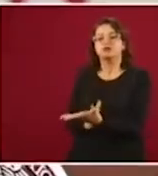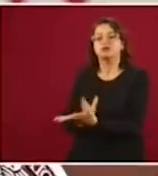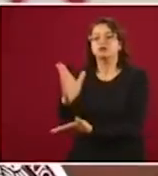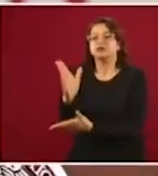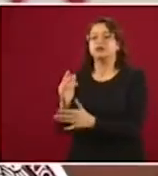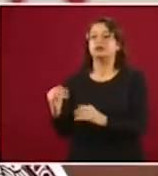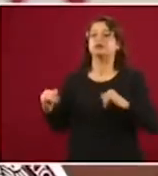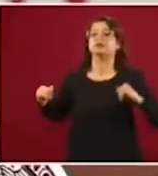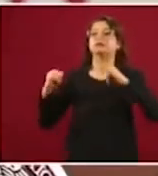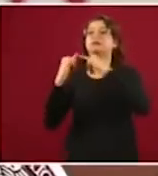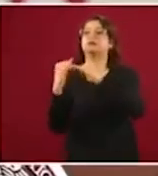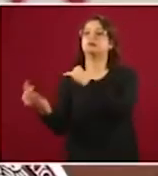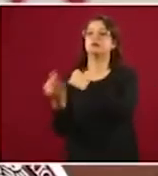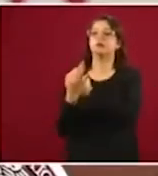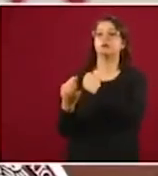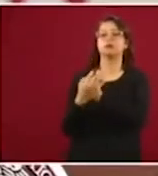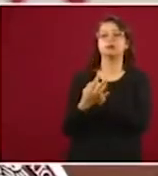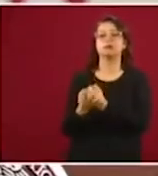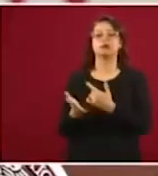No.